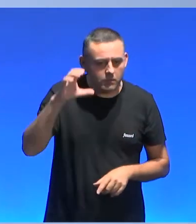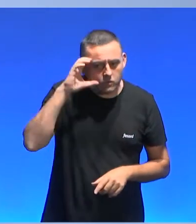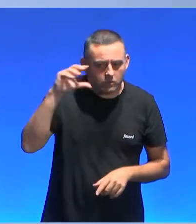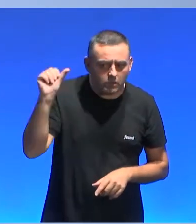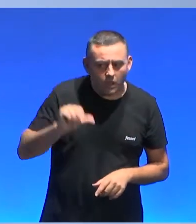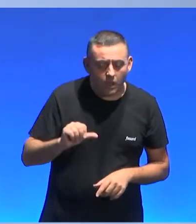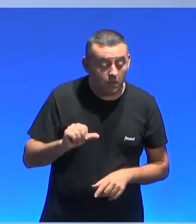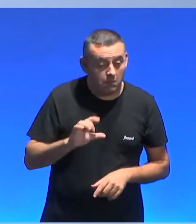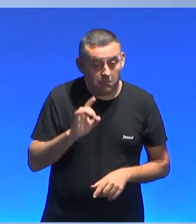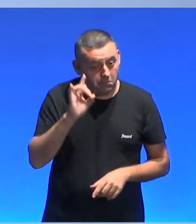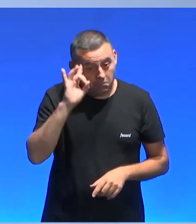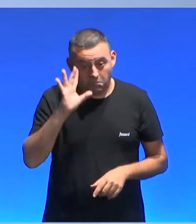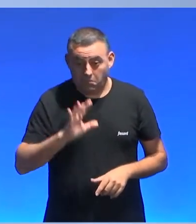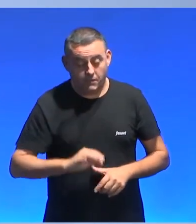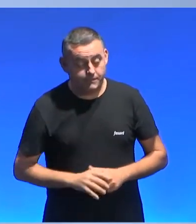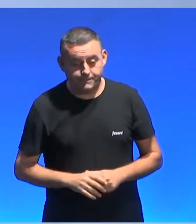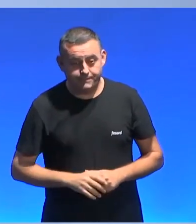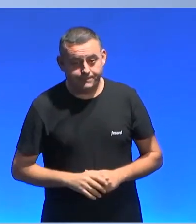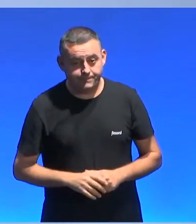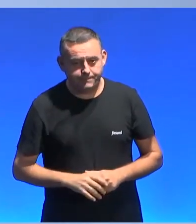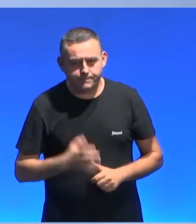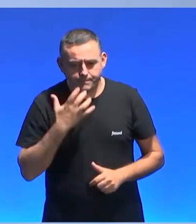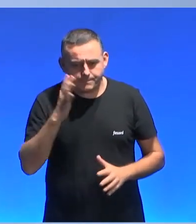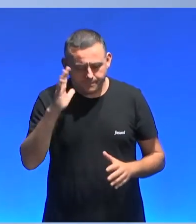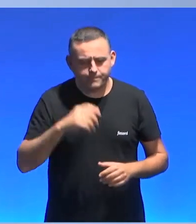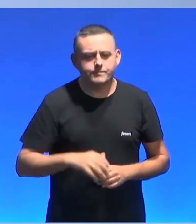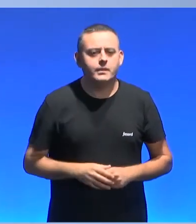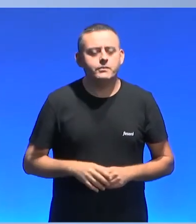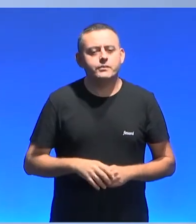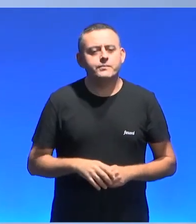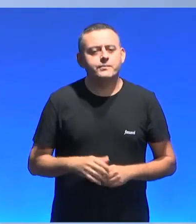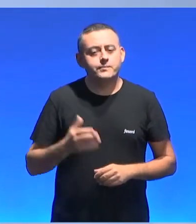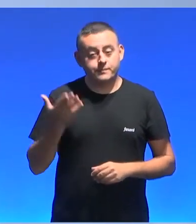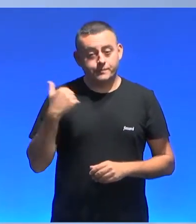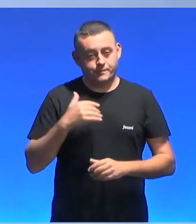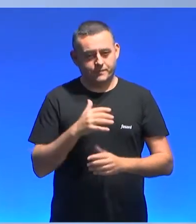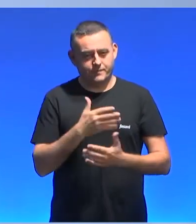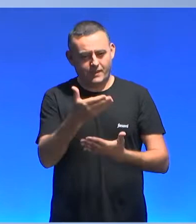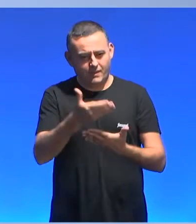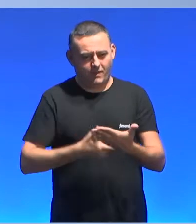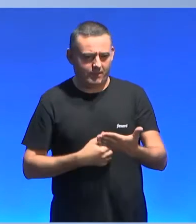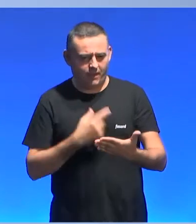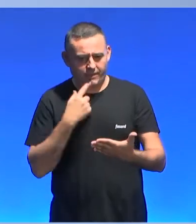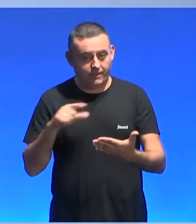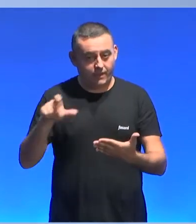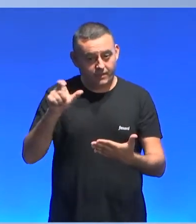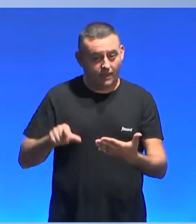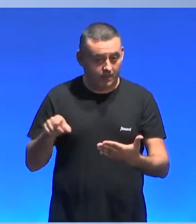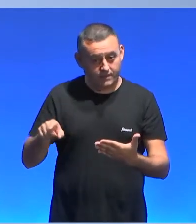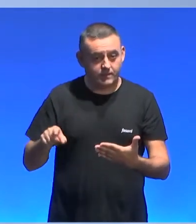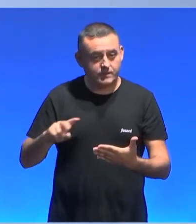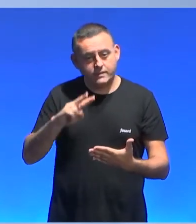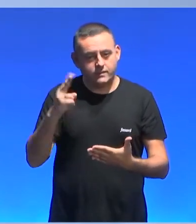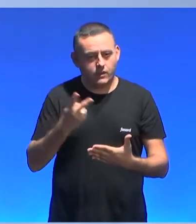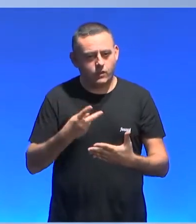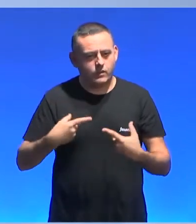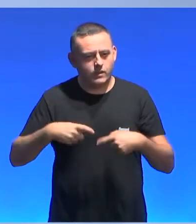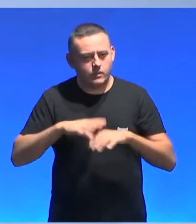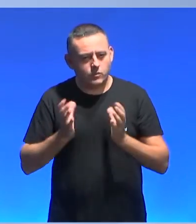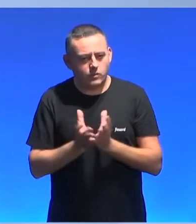Decía del bombardeo de mi ciudad: Italia sale de la última guerra mundial, del